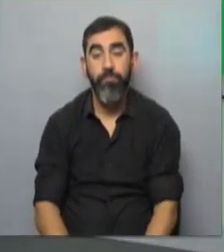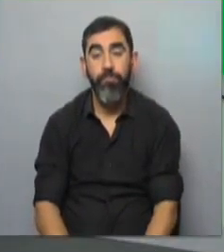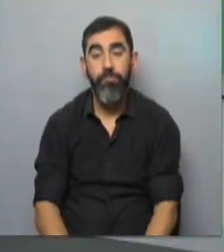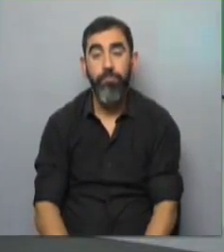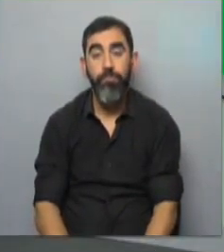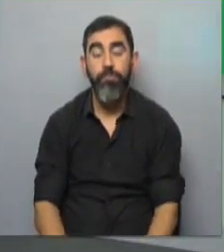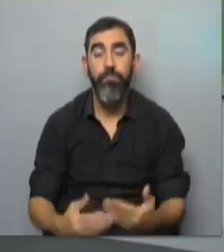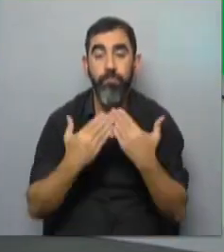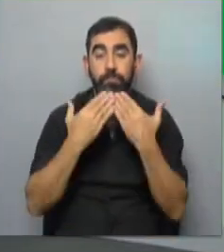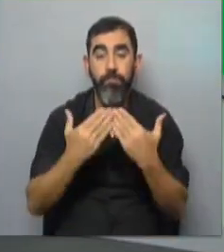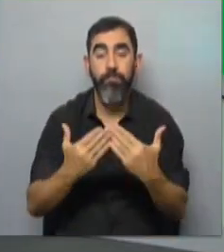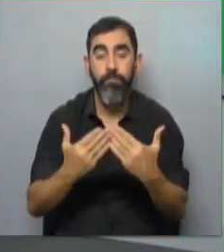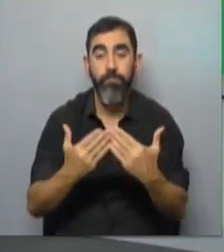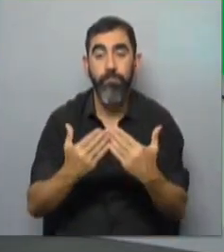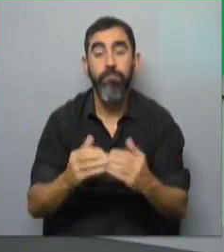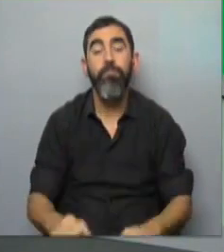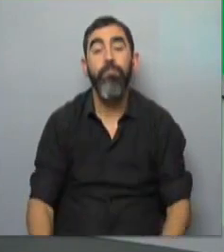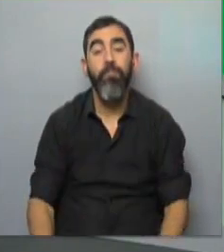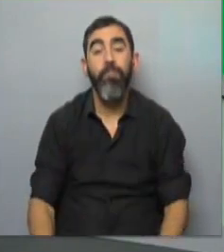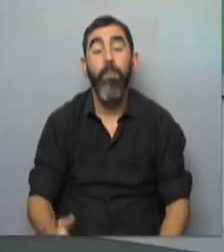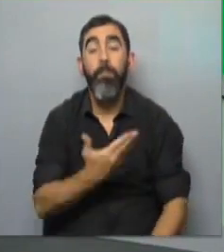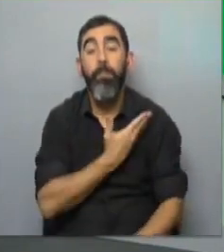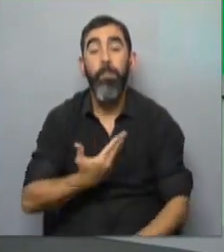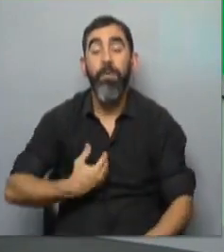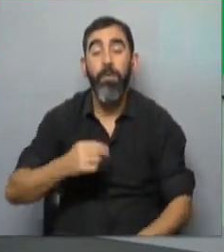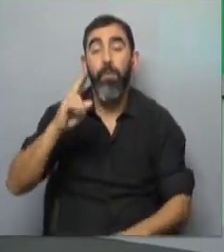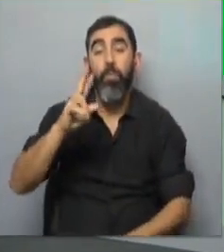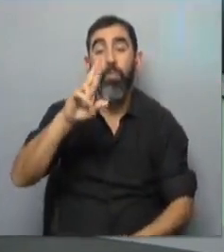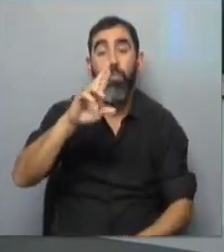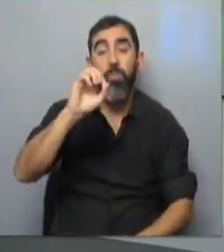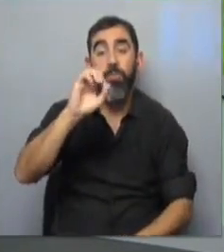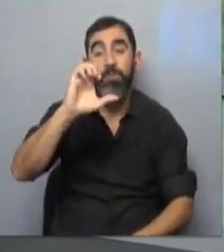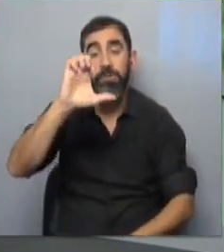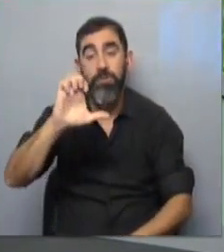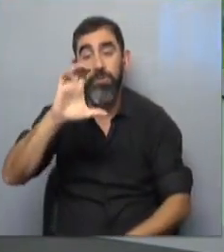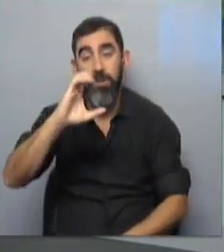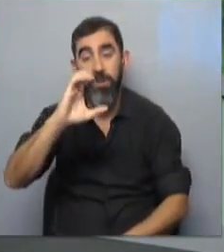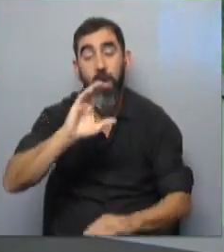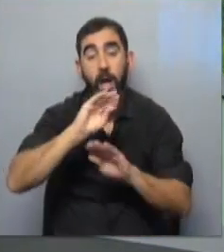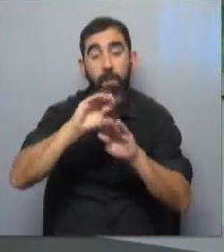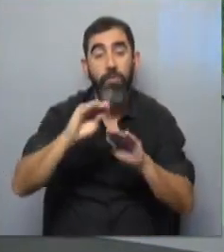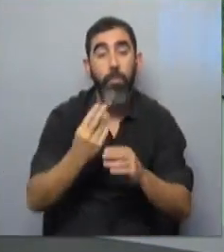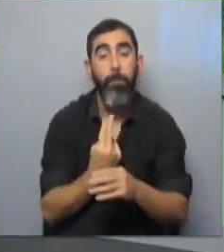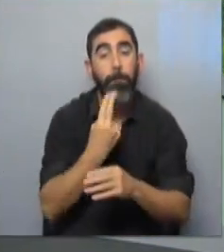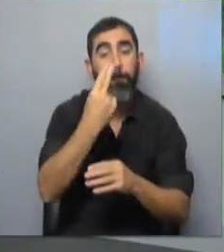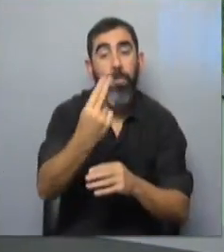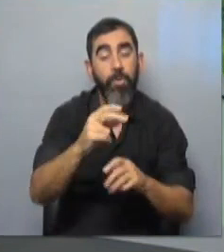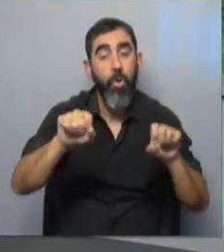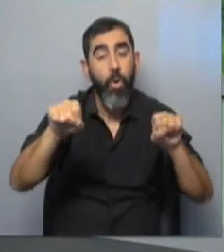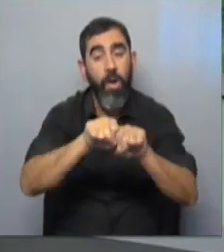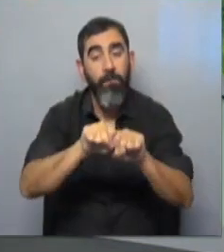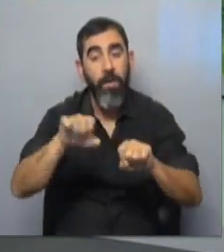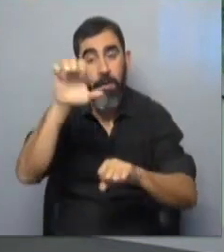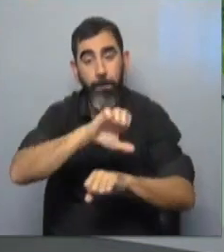Bien, Eduardo, muchas gracias. Les contamos, entre tanto, que la presidenta de URSSEC, Mercedes Aramendí, anunció que se van a otorgar más permisos a cable